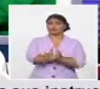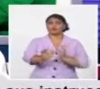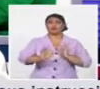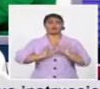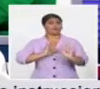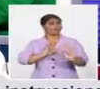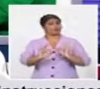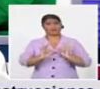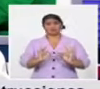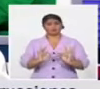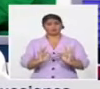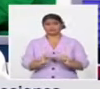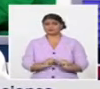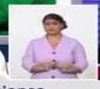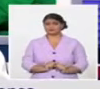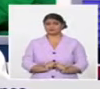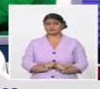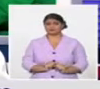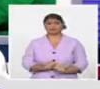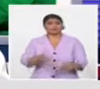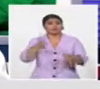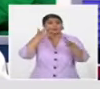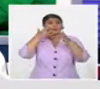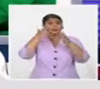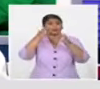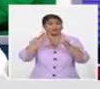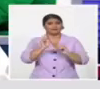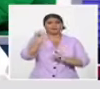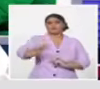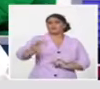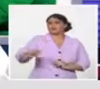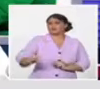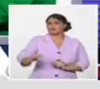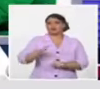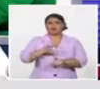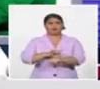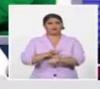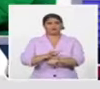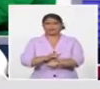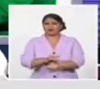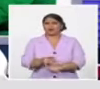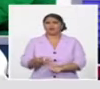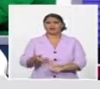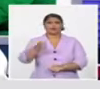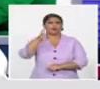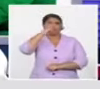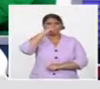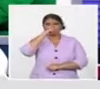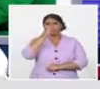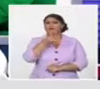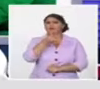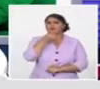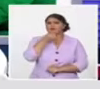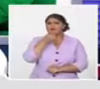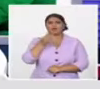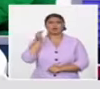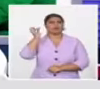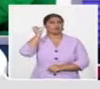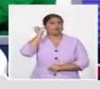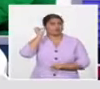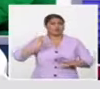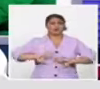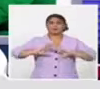y sobre todo, personas de determinada edad, independientemente de que, como hemos visto en las últimas